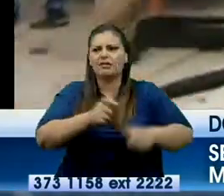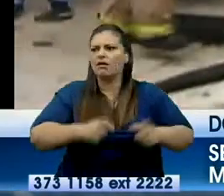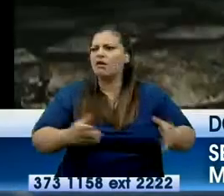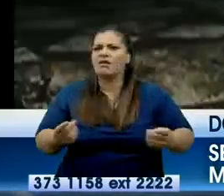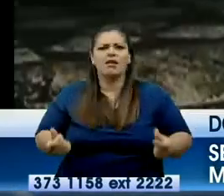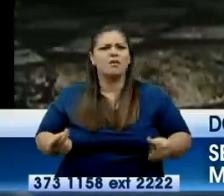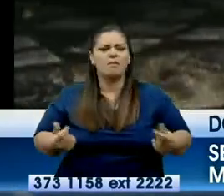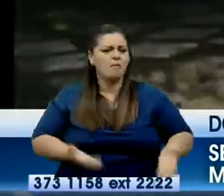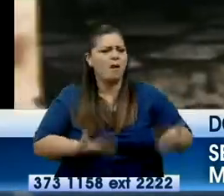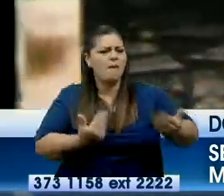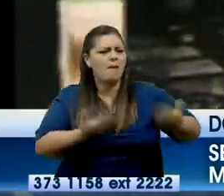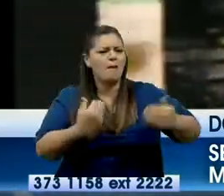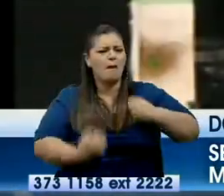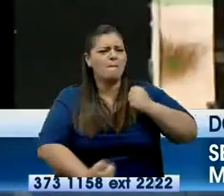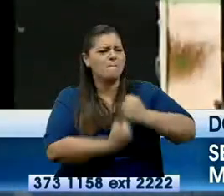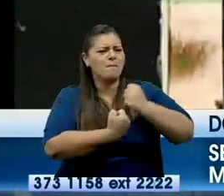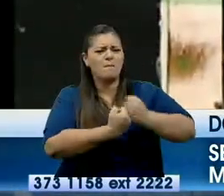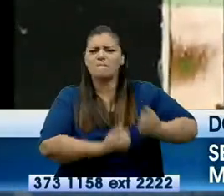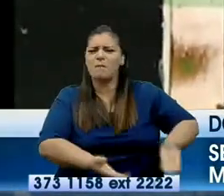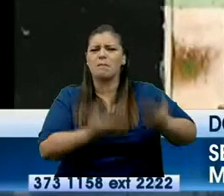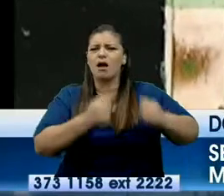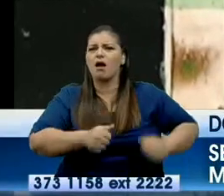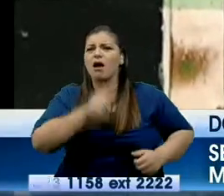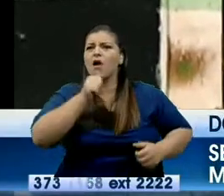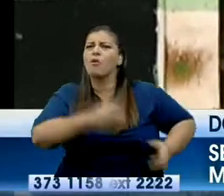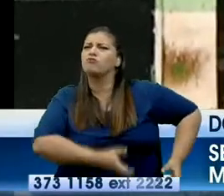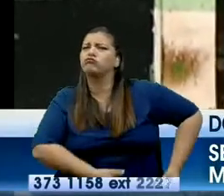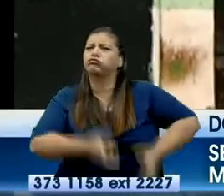rápida para poder sofocar las llamas.